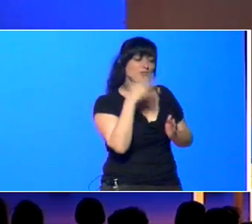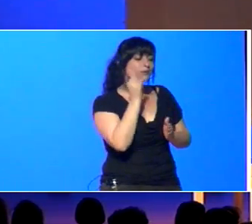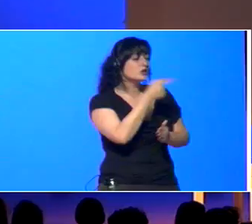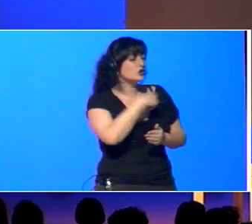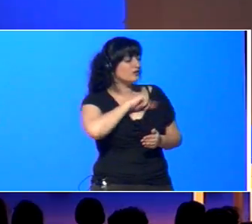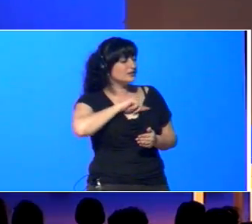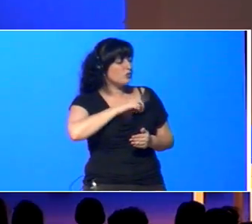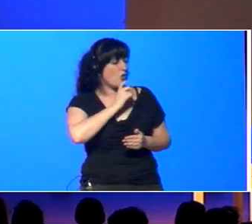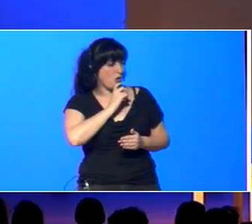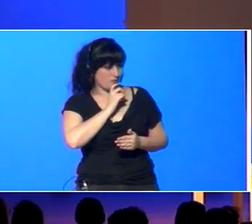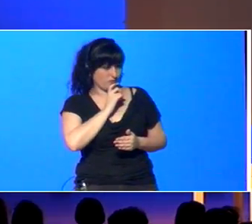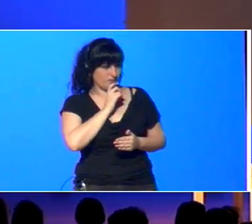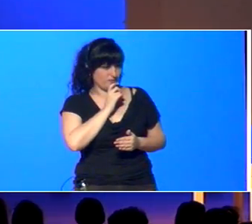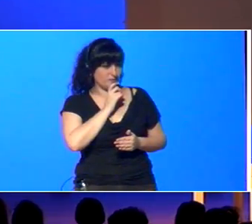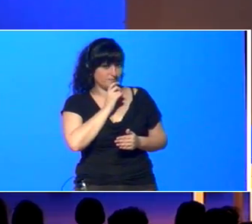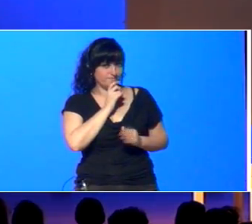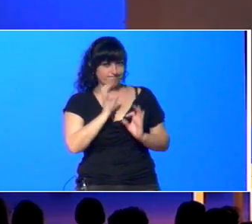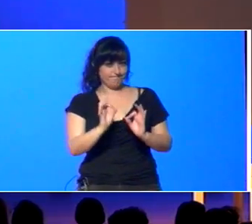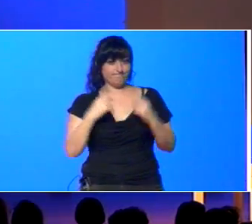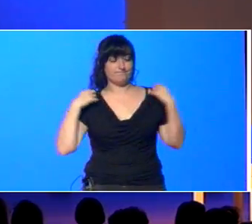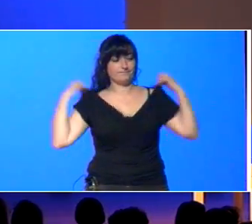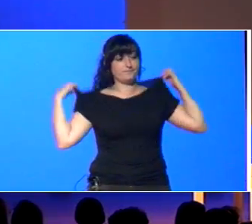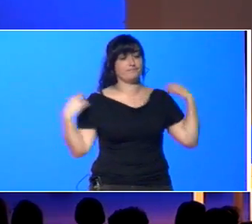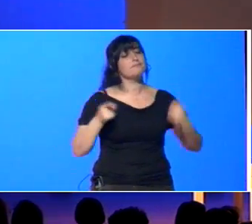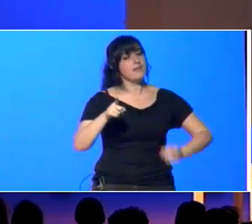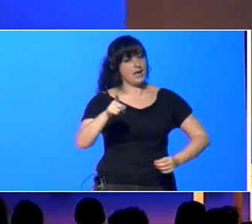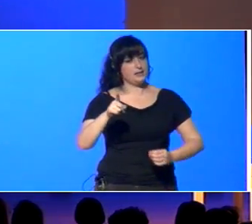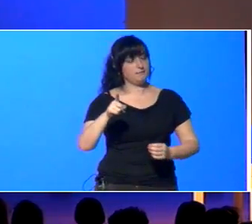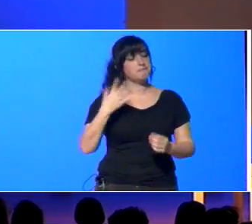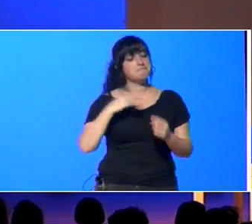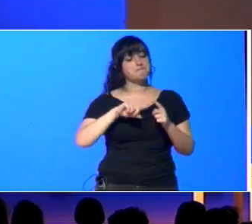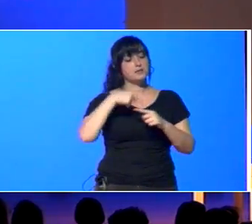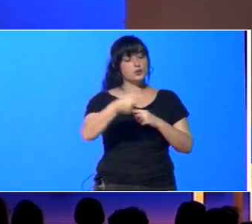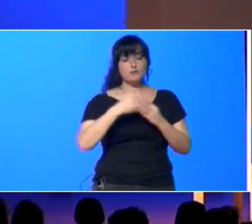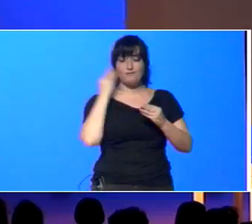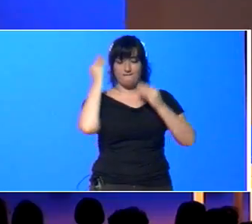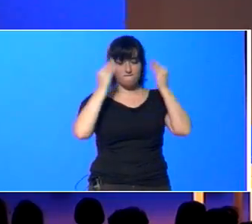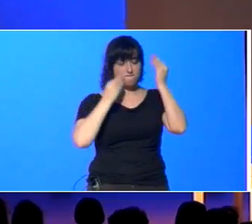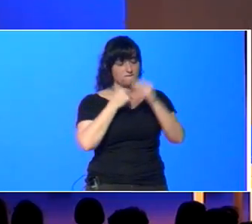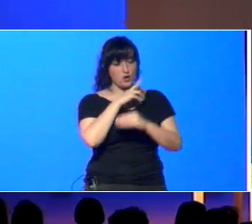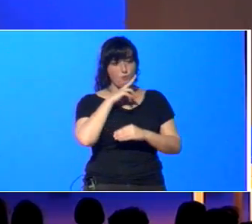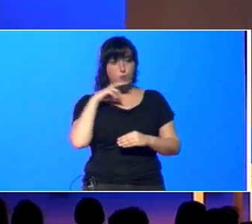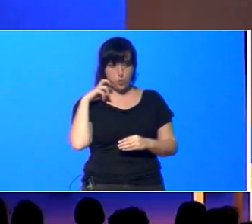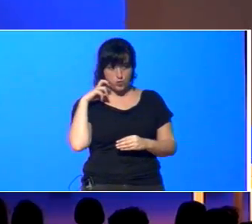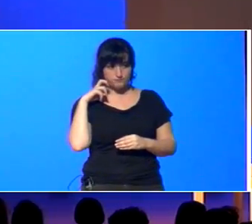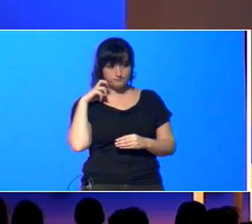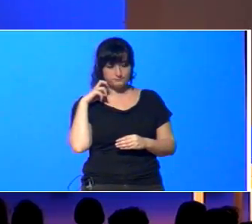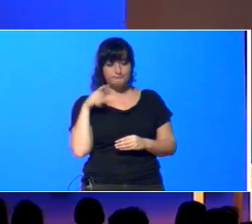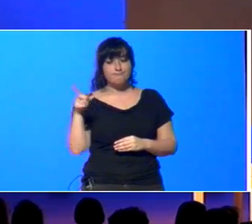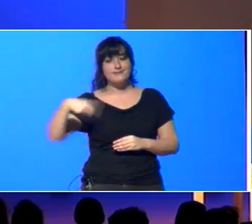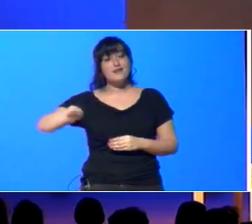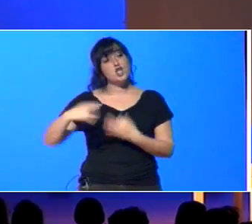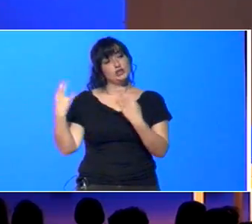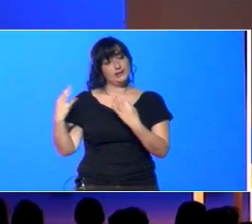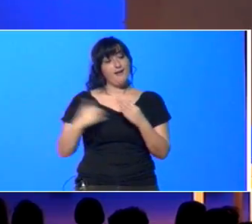De ahí salió una reflexión impresionante y se dedicaron a dar charlas al resto de